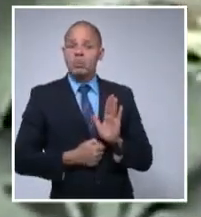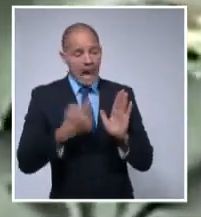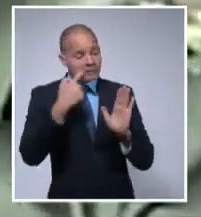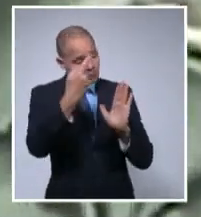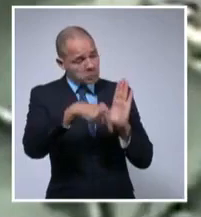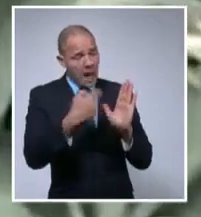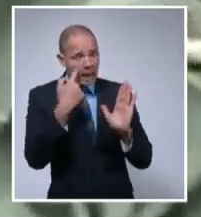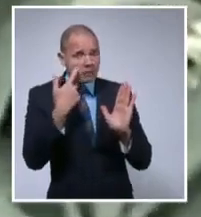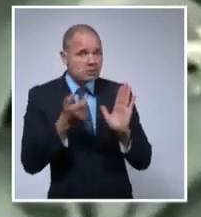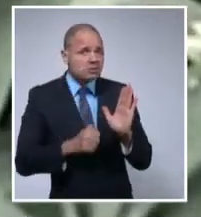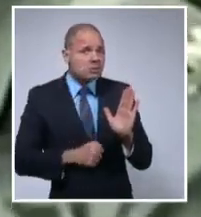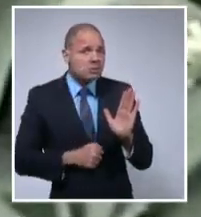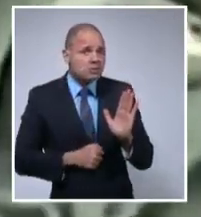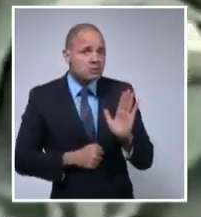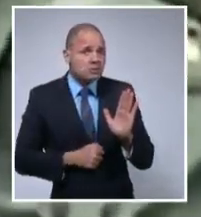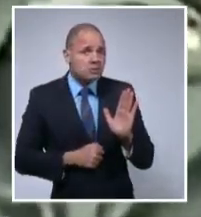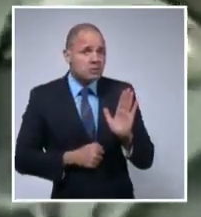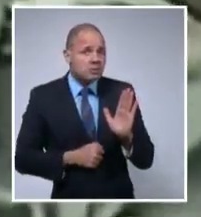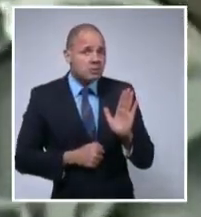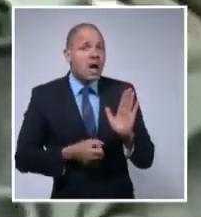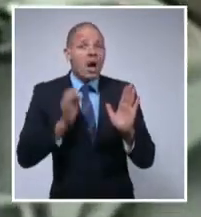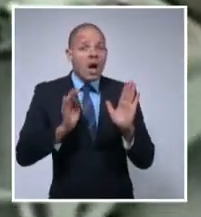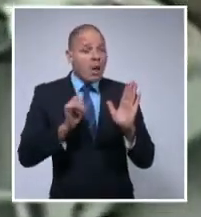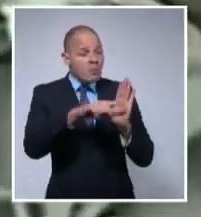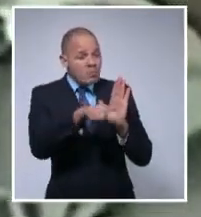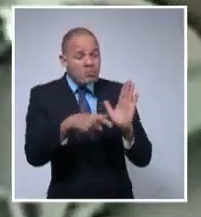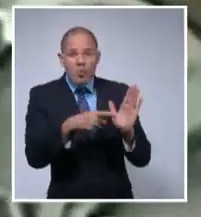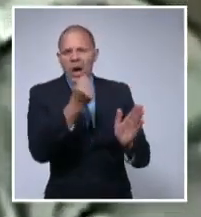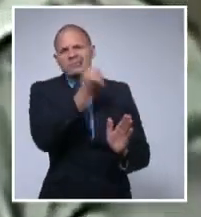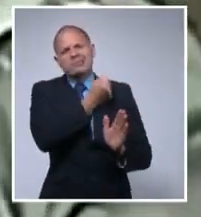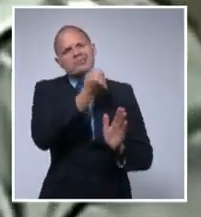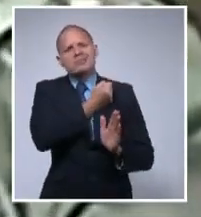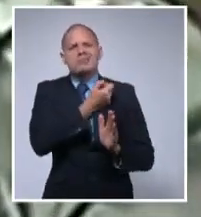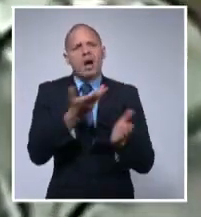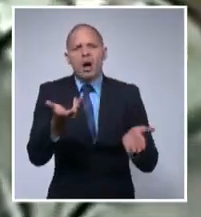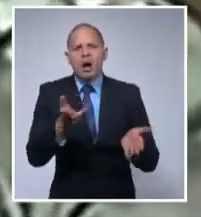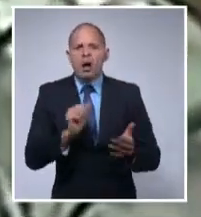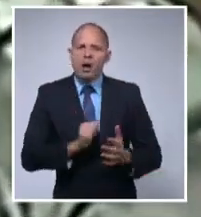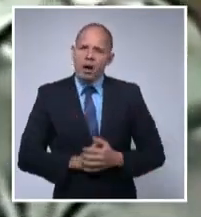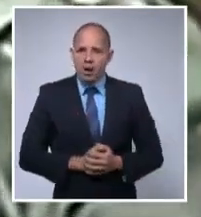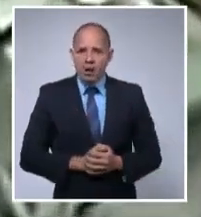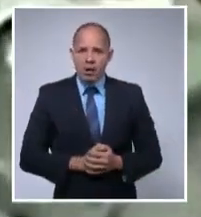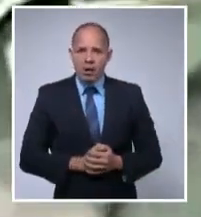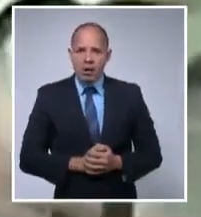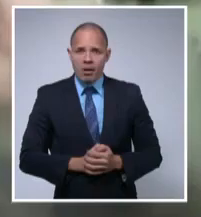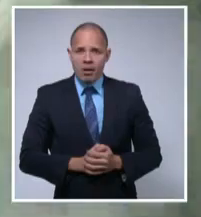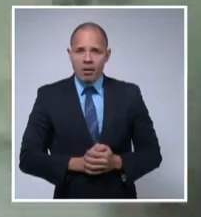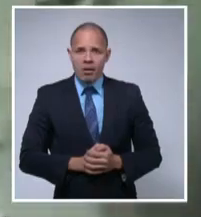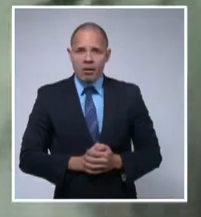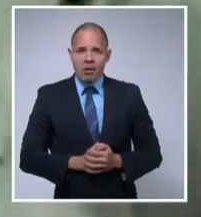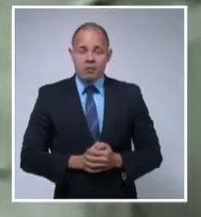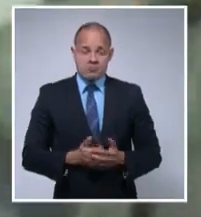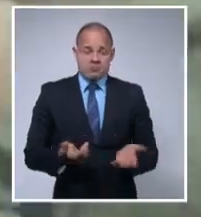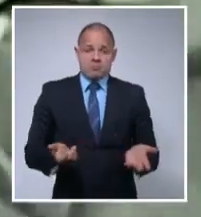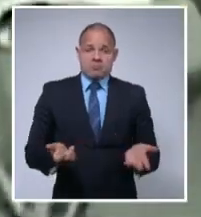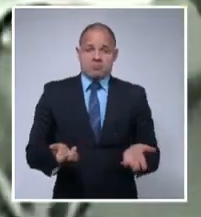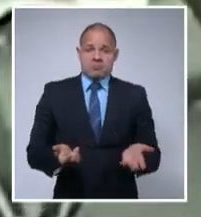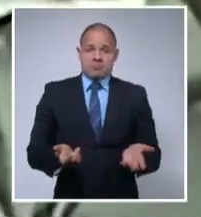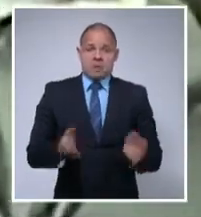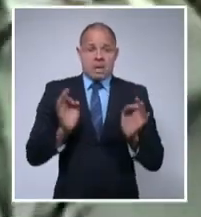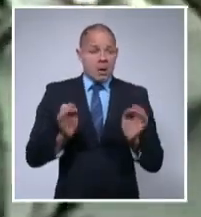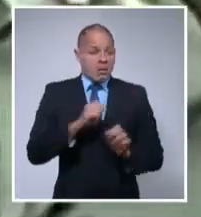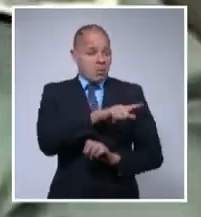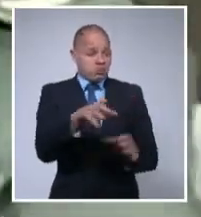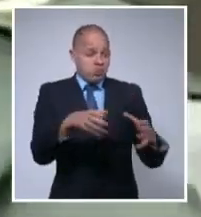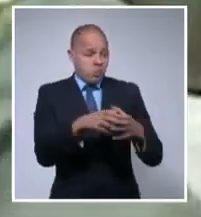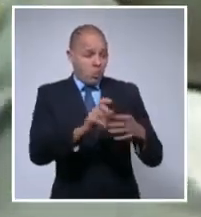y tipificar bien estos actos de traición a la patria, de los que se suman a las campañas de